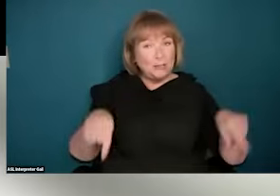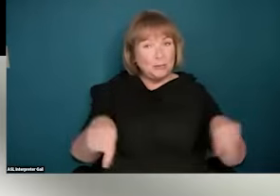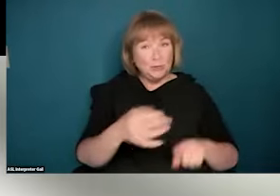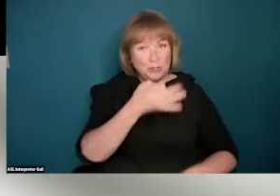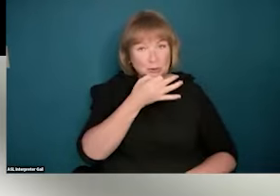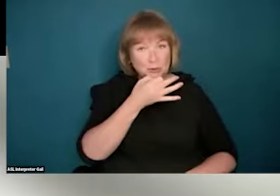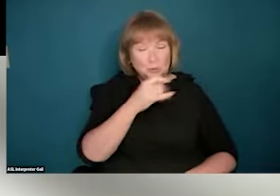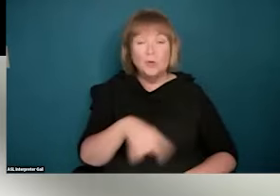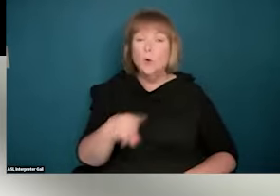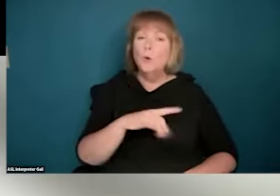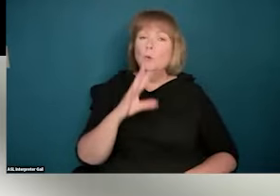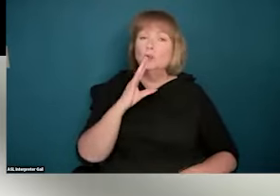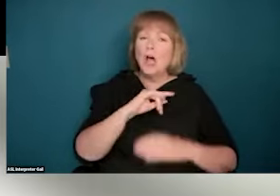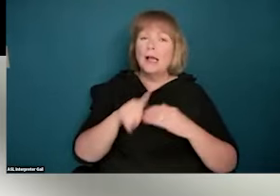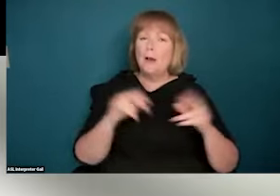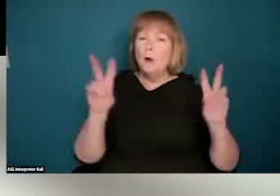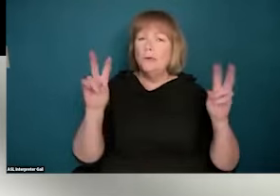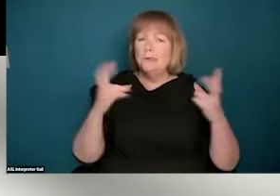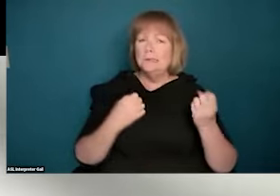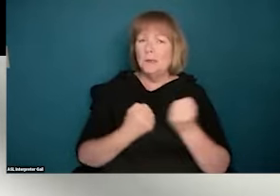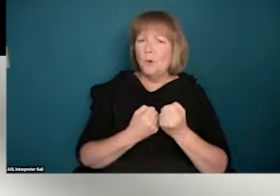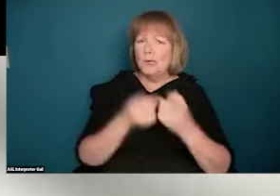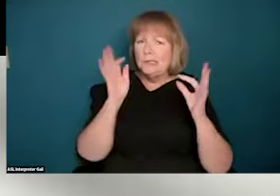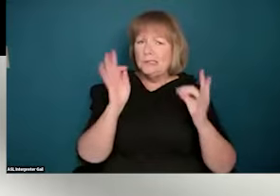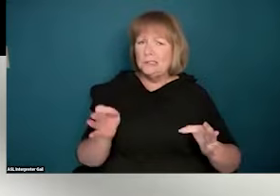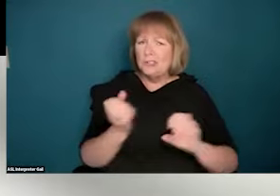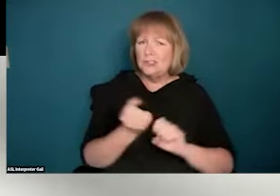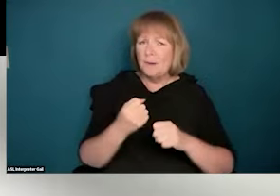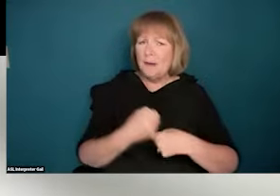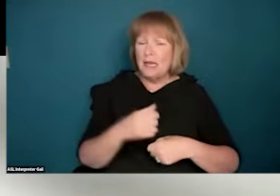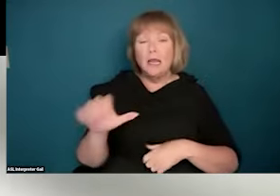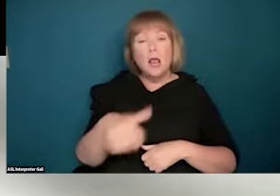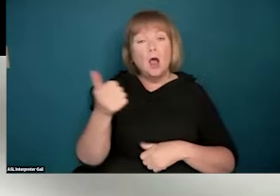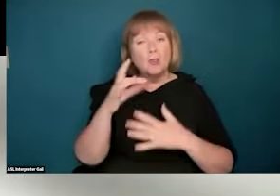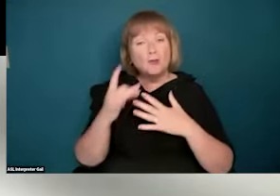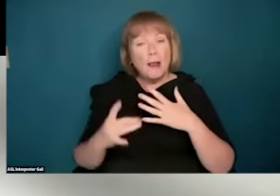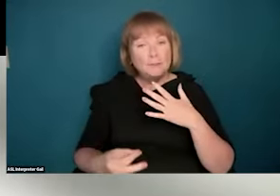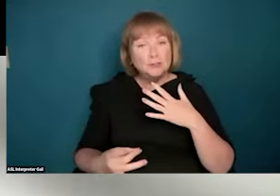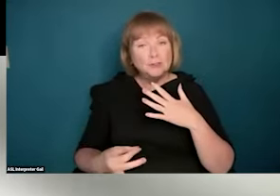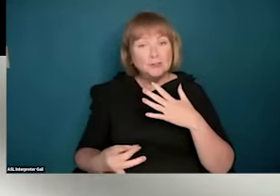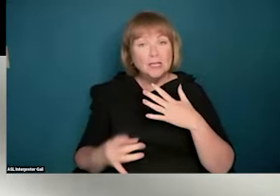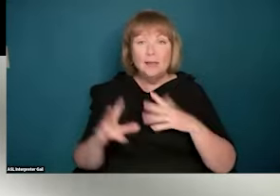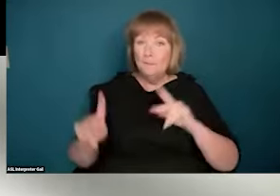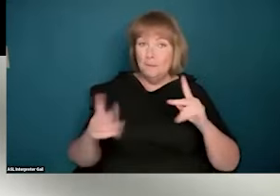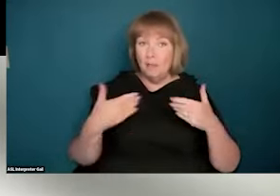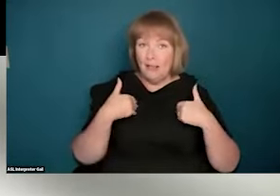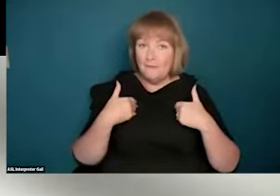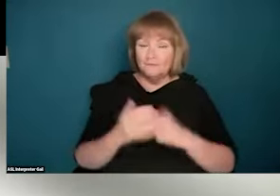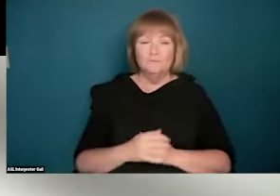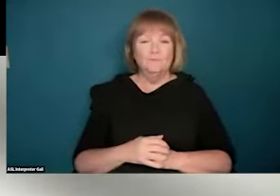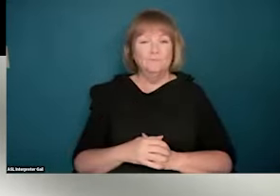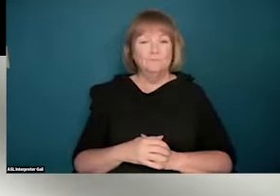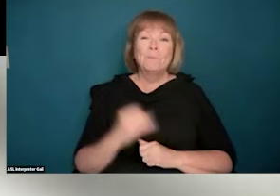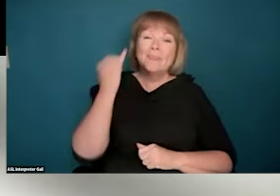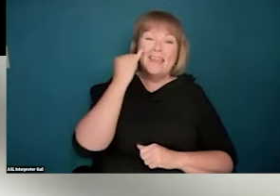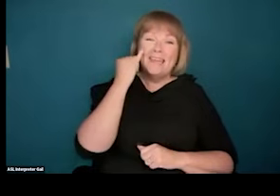a compartir mi pantalla con ustedes y vamos a hablar de cómo tomar decisiones de apoyo entre todos juntos y